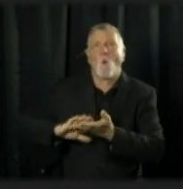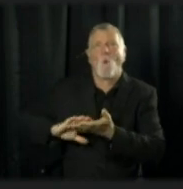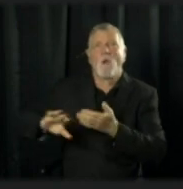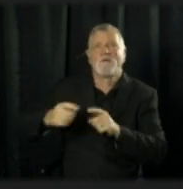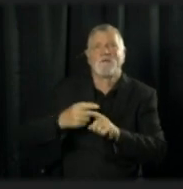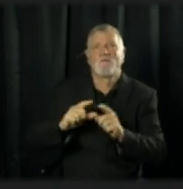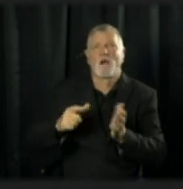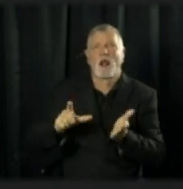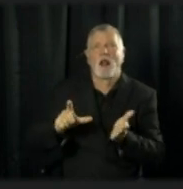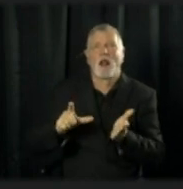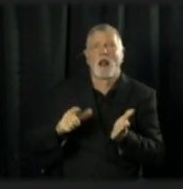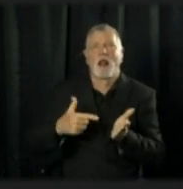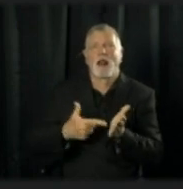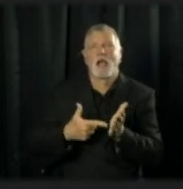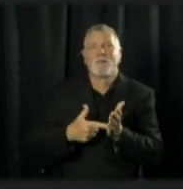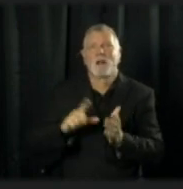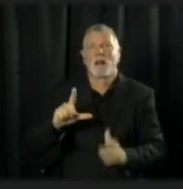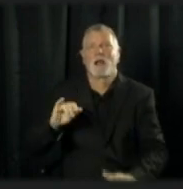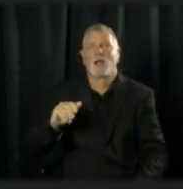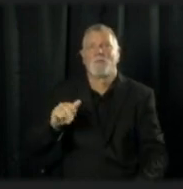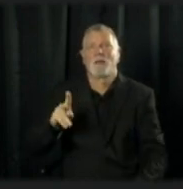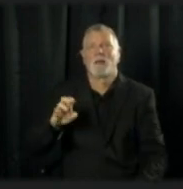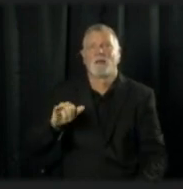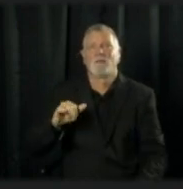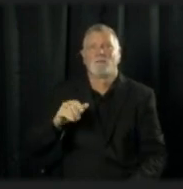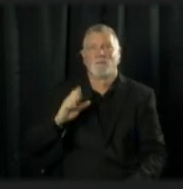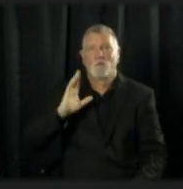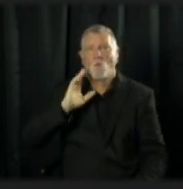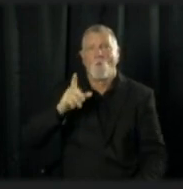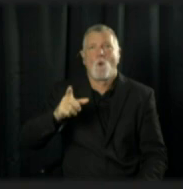de recibir una exención de responsabilidad